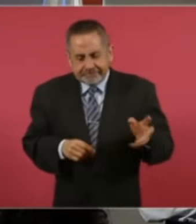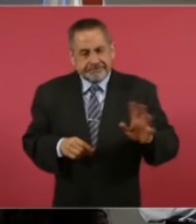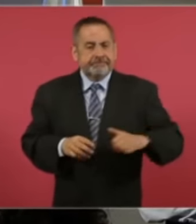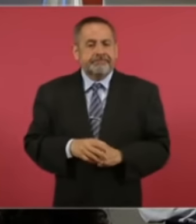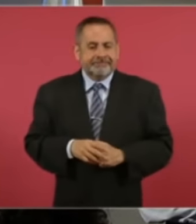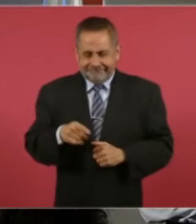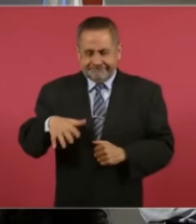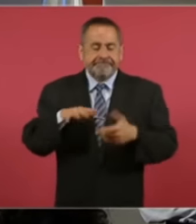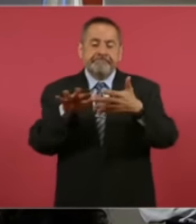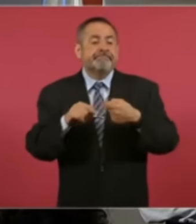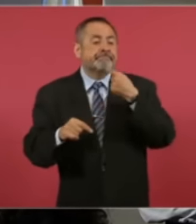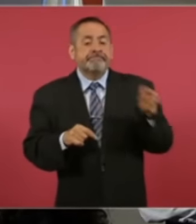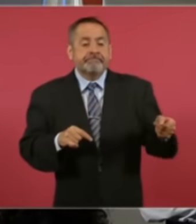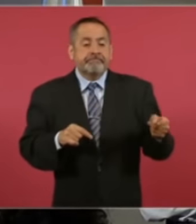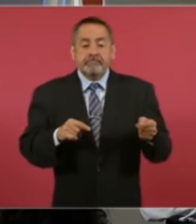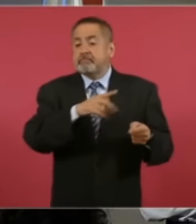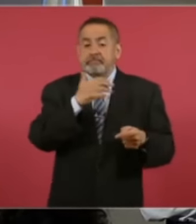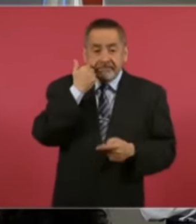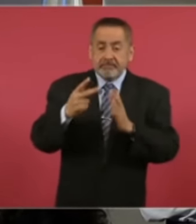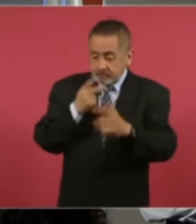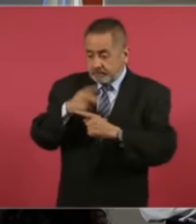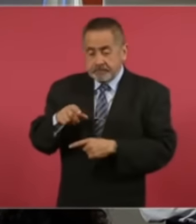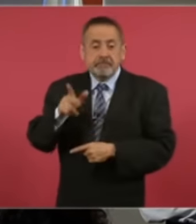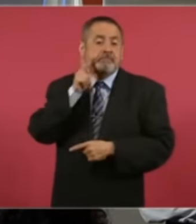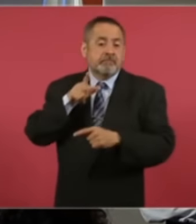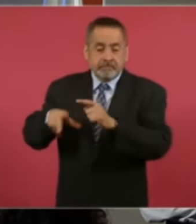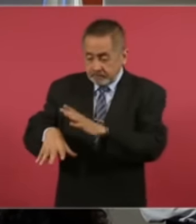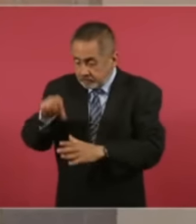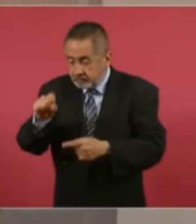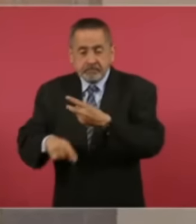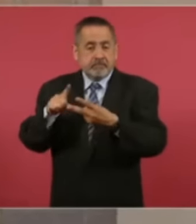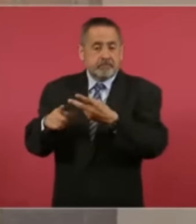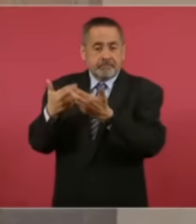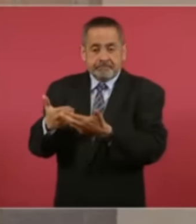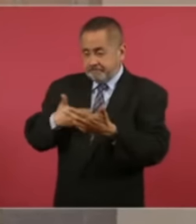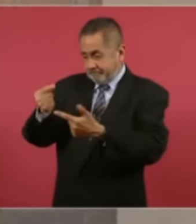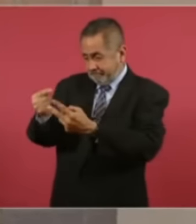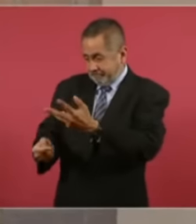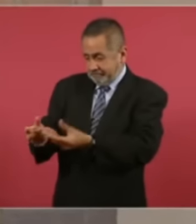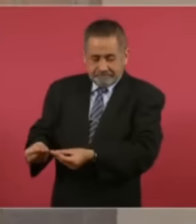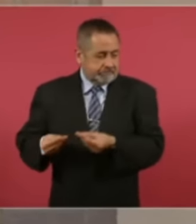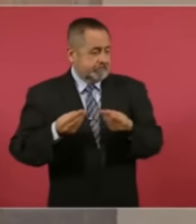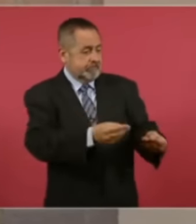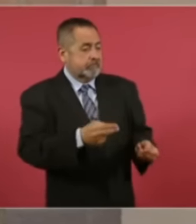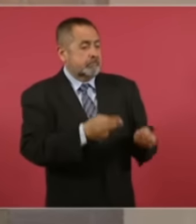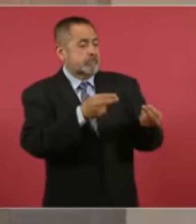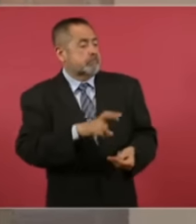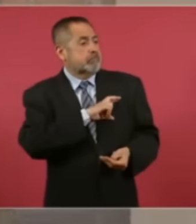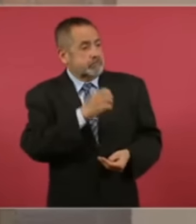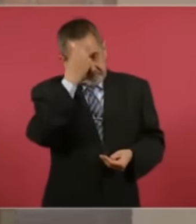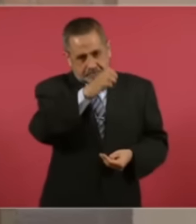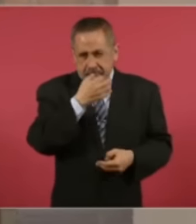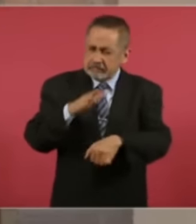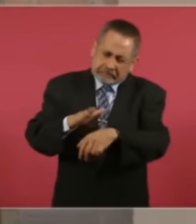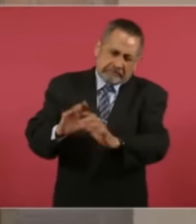por medios sutiles, entregar de nuevo el petróleo y nuestros recursos a los inversionistas extranjeros.